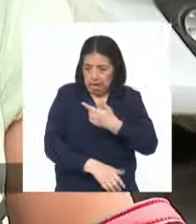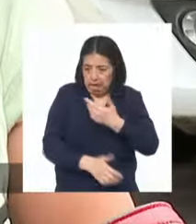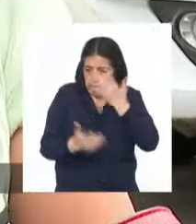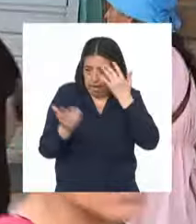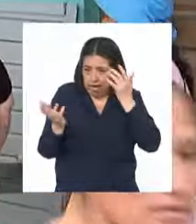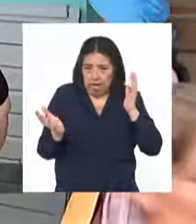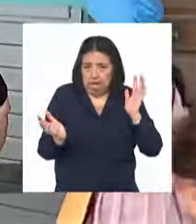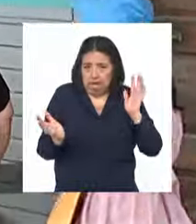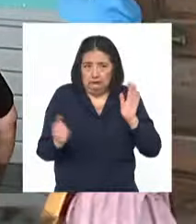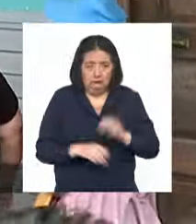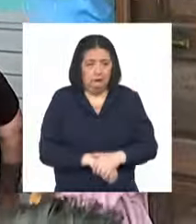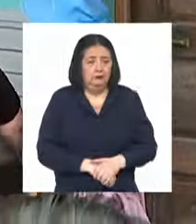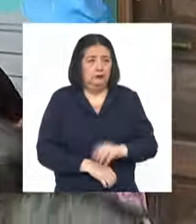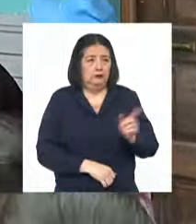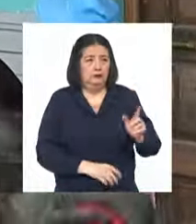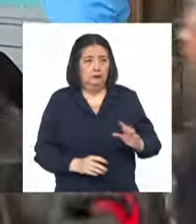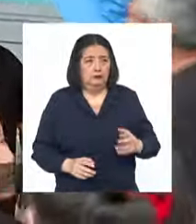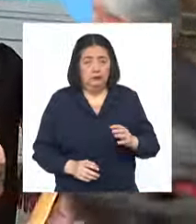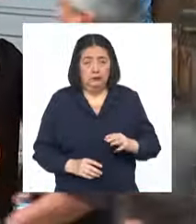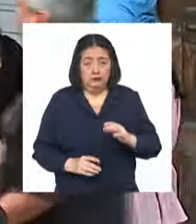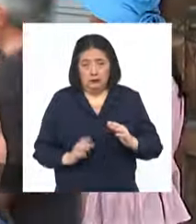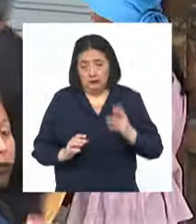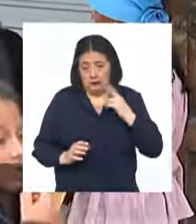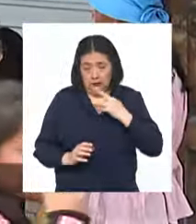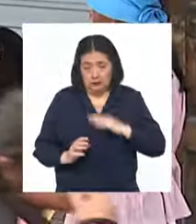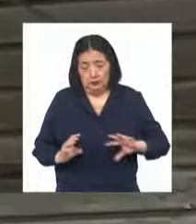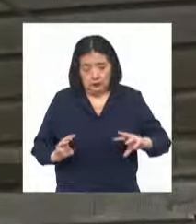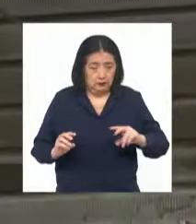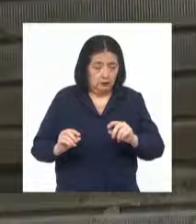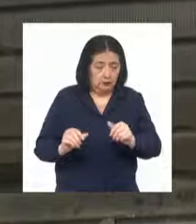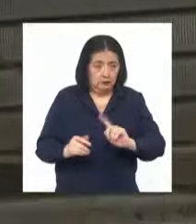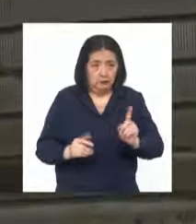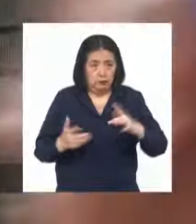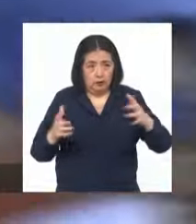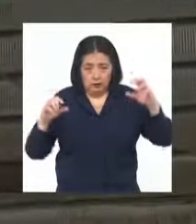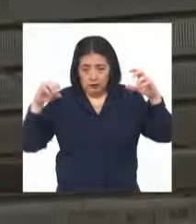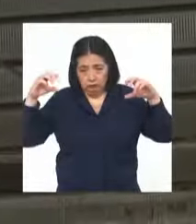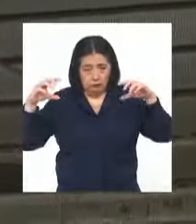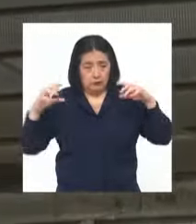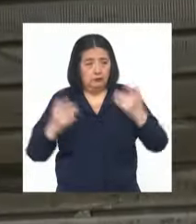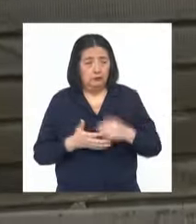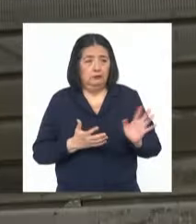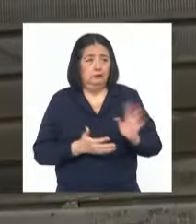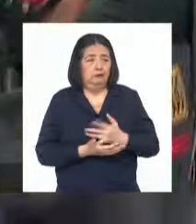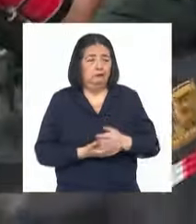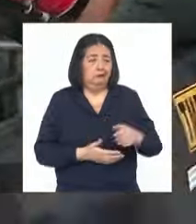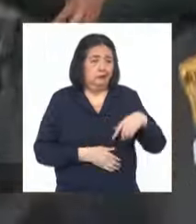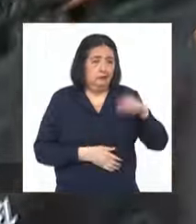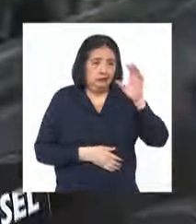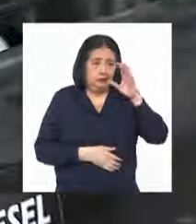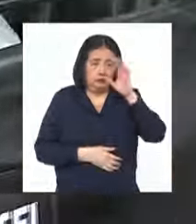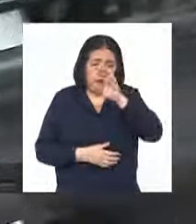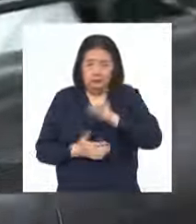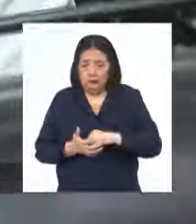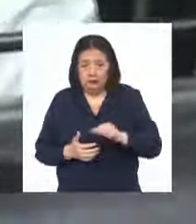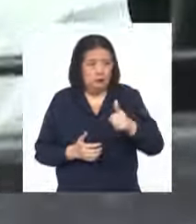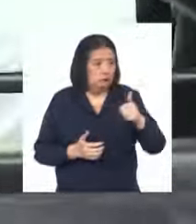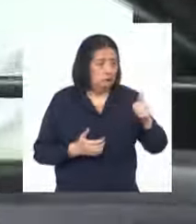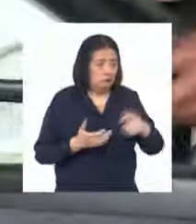sé. La cevichería no cuenta con cámaras de seguridad, por lo que las autoridades tendrán que buscar más evidencias para